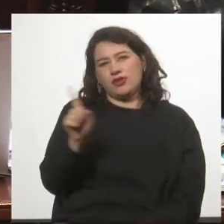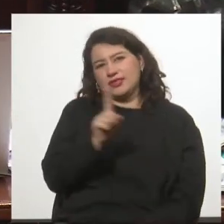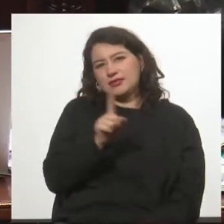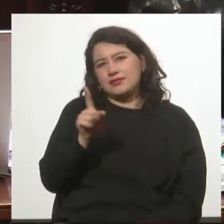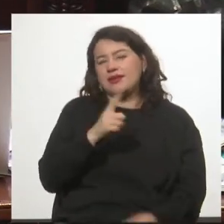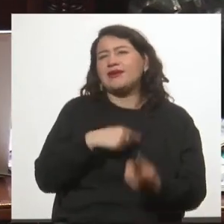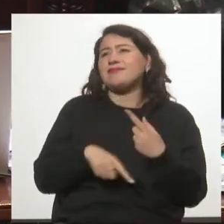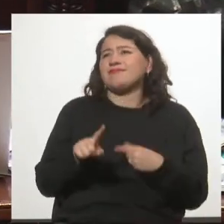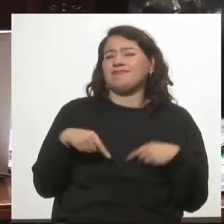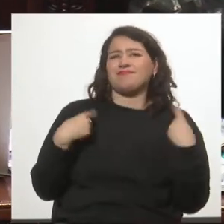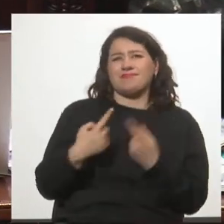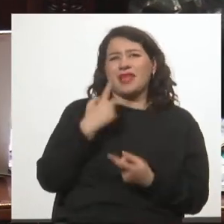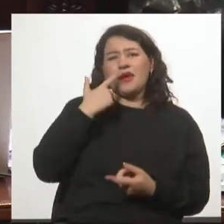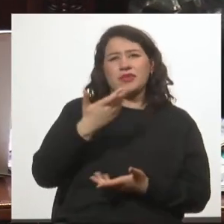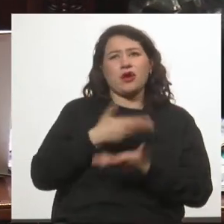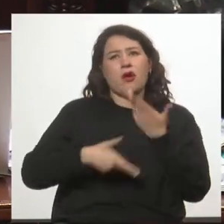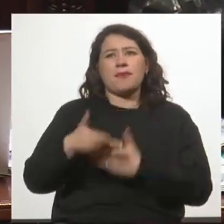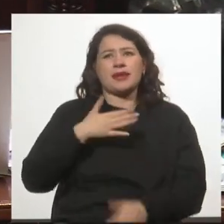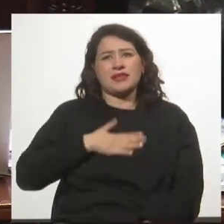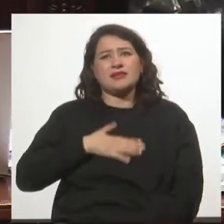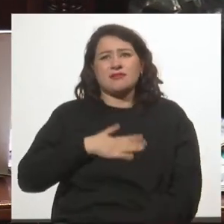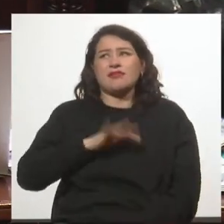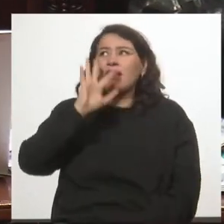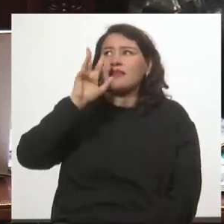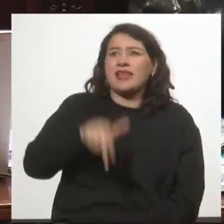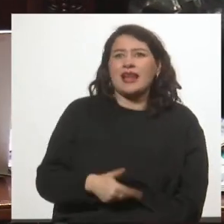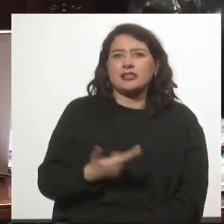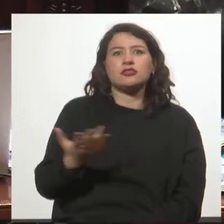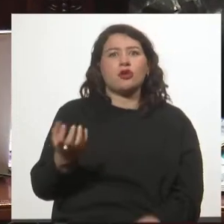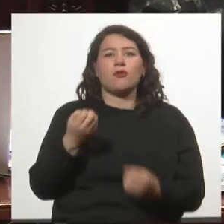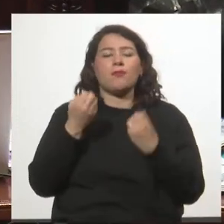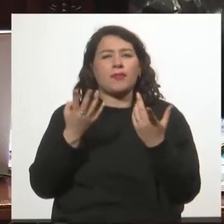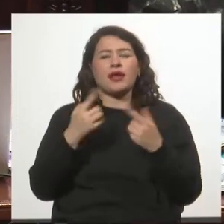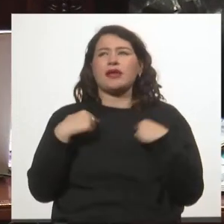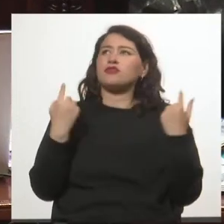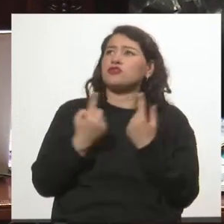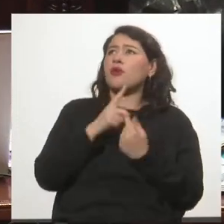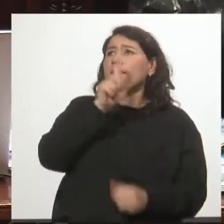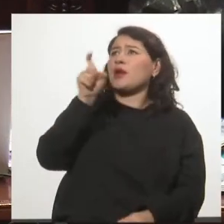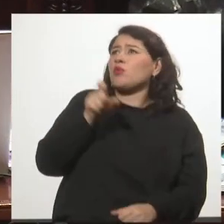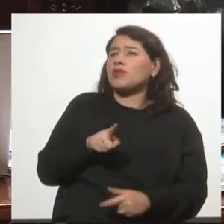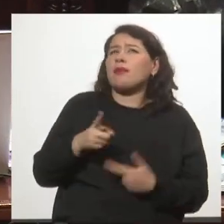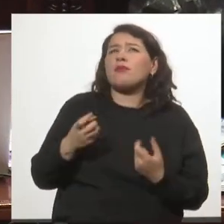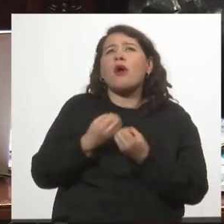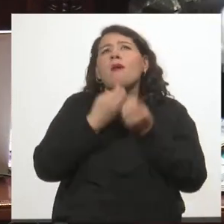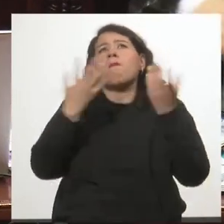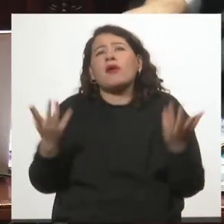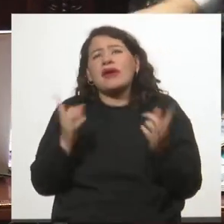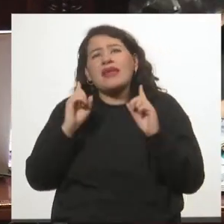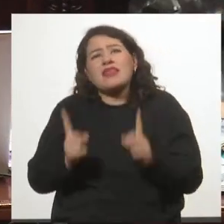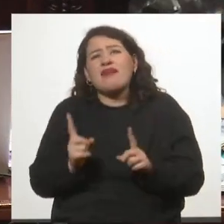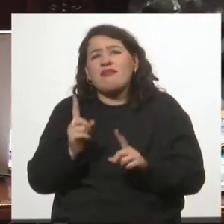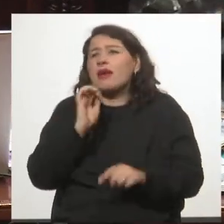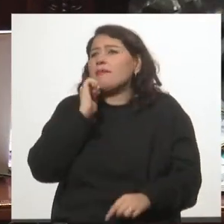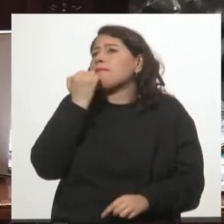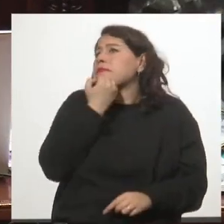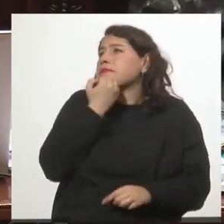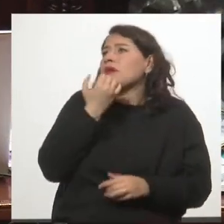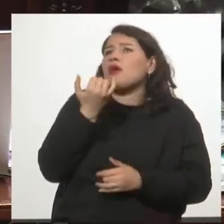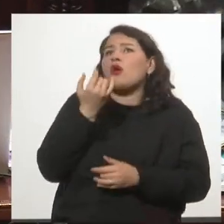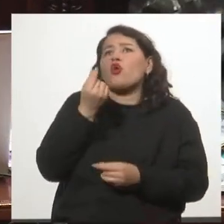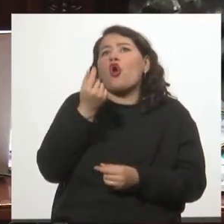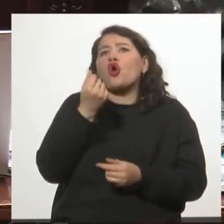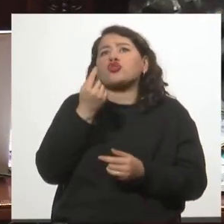compartir estas observaciones y estas expresiones porque uno se hace la pregunta porque había que mantener en reserva el costo de los